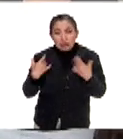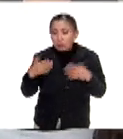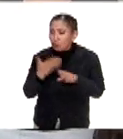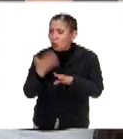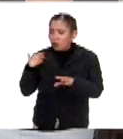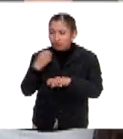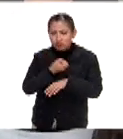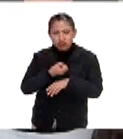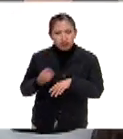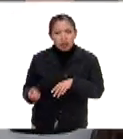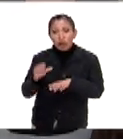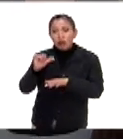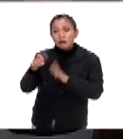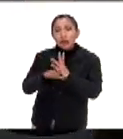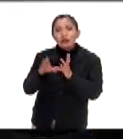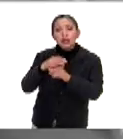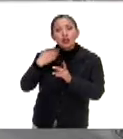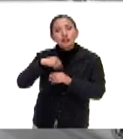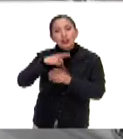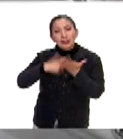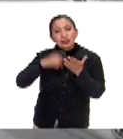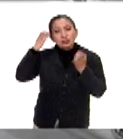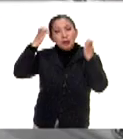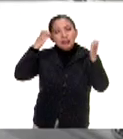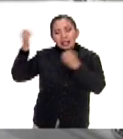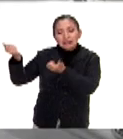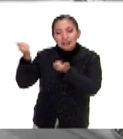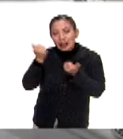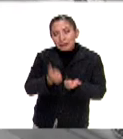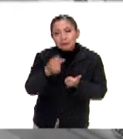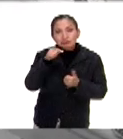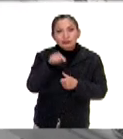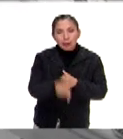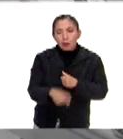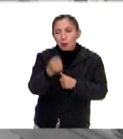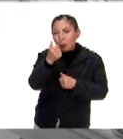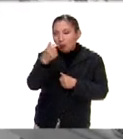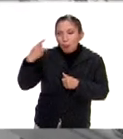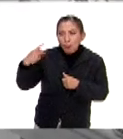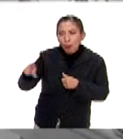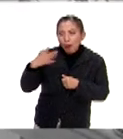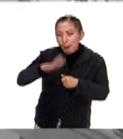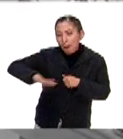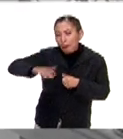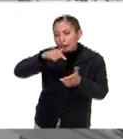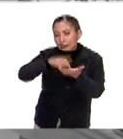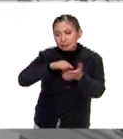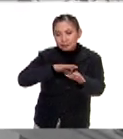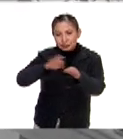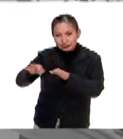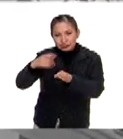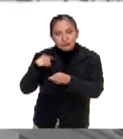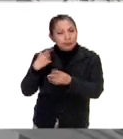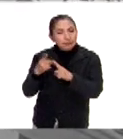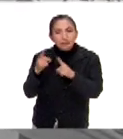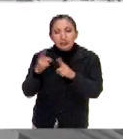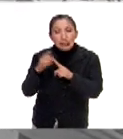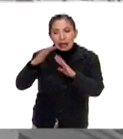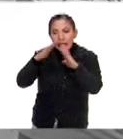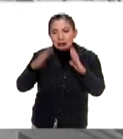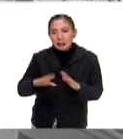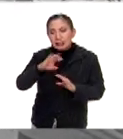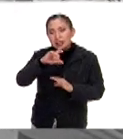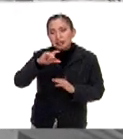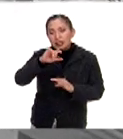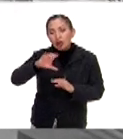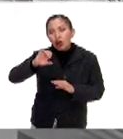muy disciplinado. Otra cosa que hicimos en la exposición fue traer un poco de su espacio de trabajo. Hay un en la casa